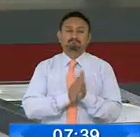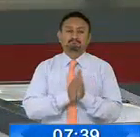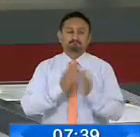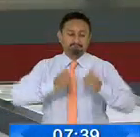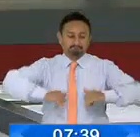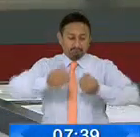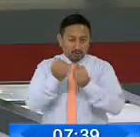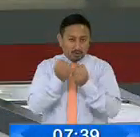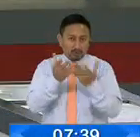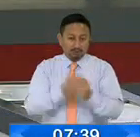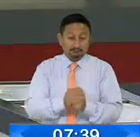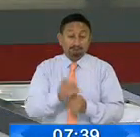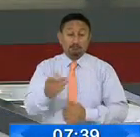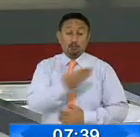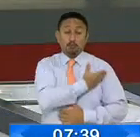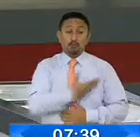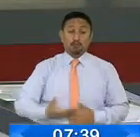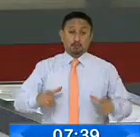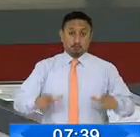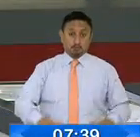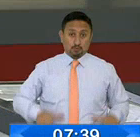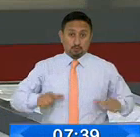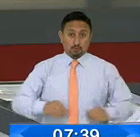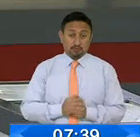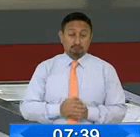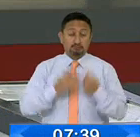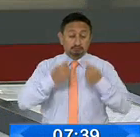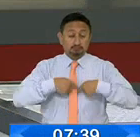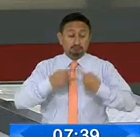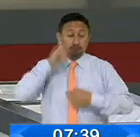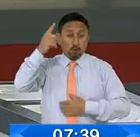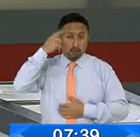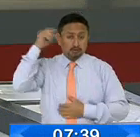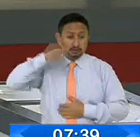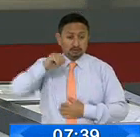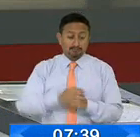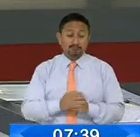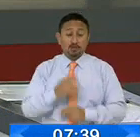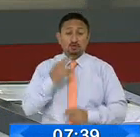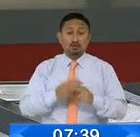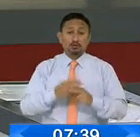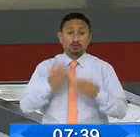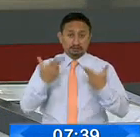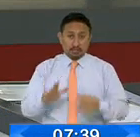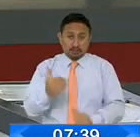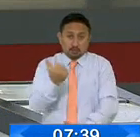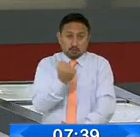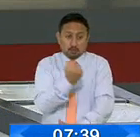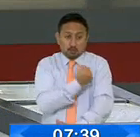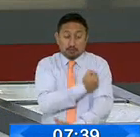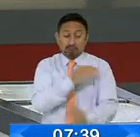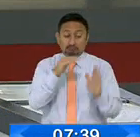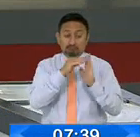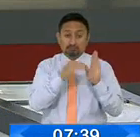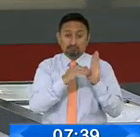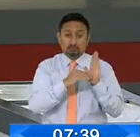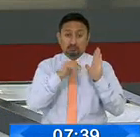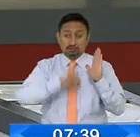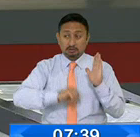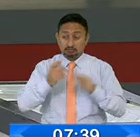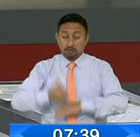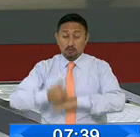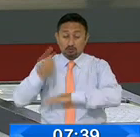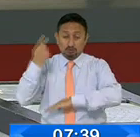Seguimos informando, el presidente Lenín Moreno anunció que el gobierno entregará el listado de personas que han sido vacunadas en la fase cero, tal como dispone